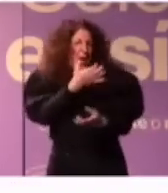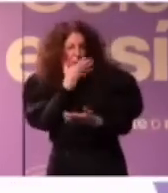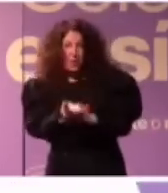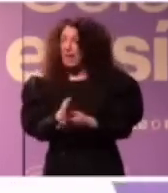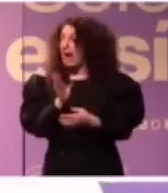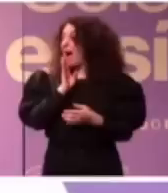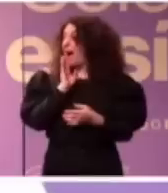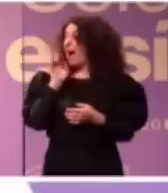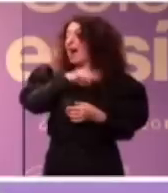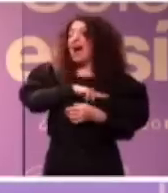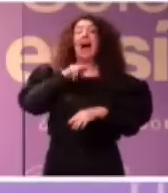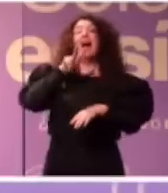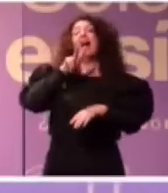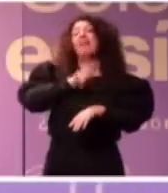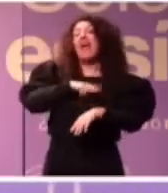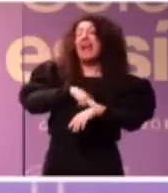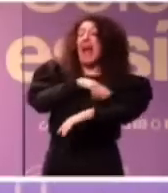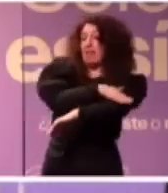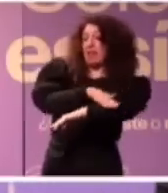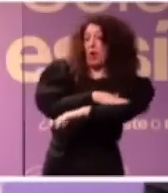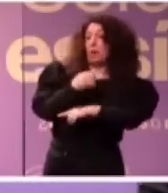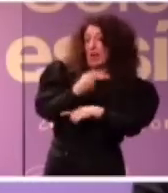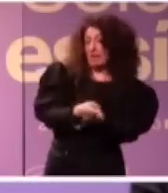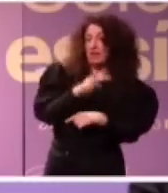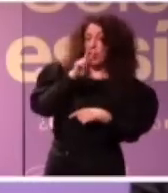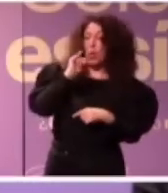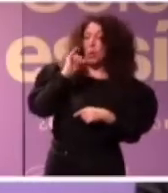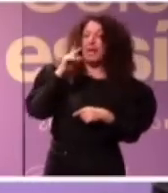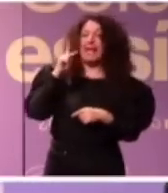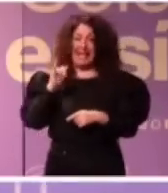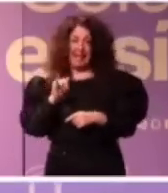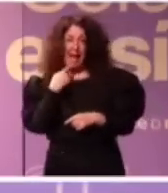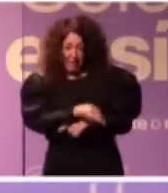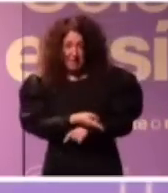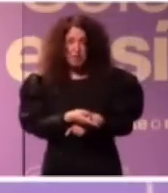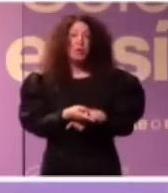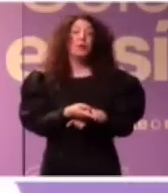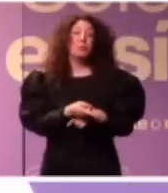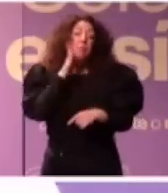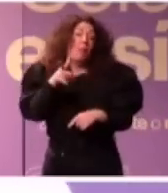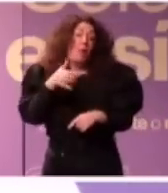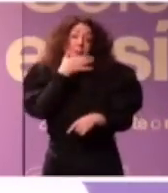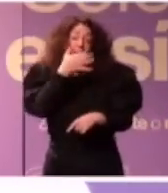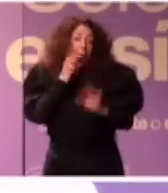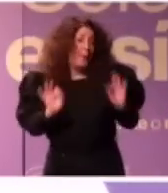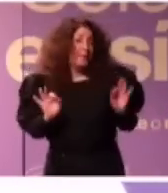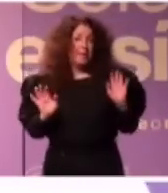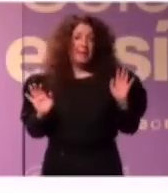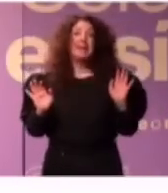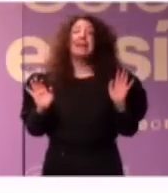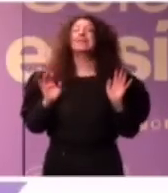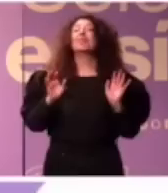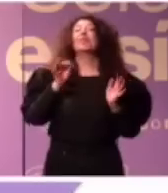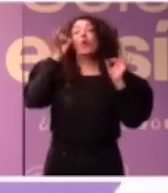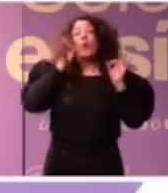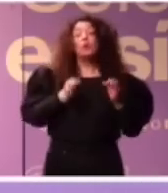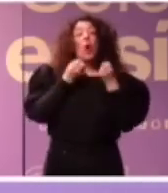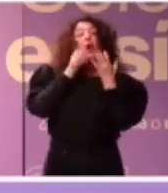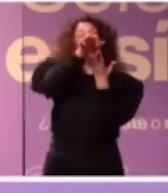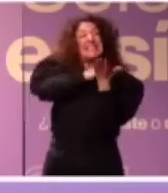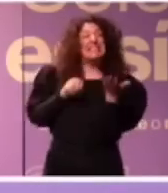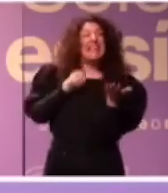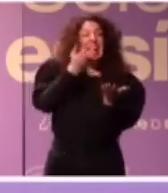la delegada de gobierno, como decía Vicky. Precisamente por eso, cuando llega la sentencia de la